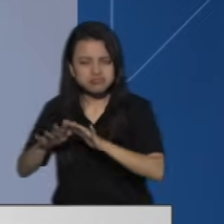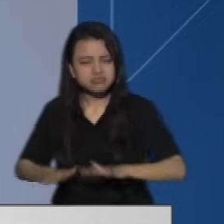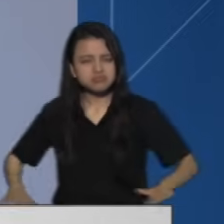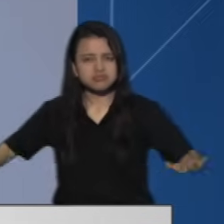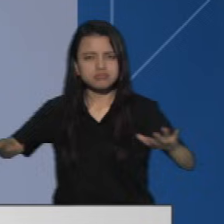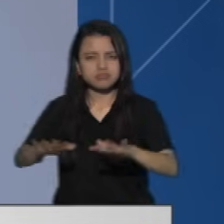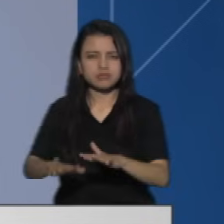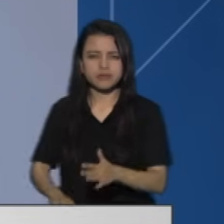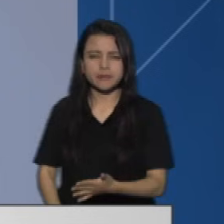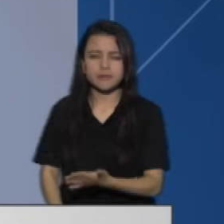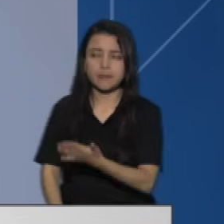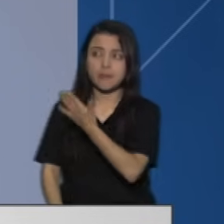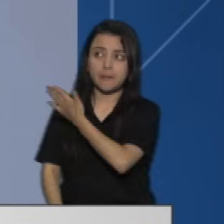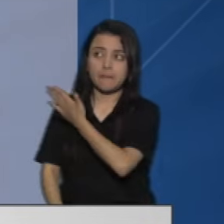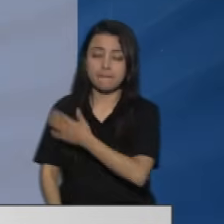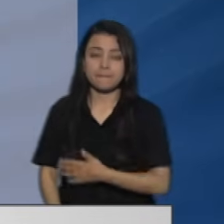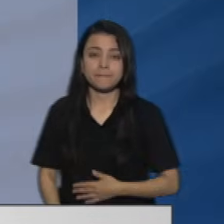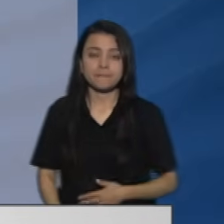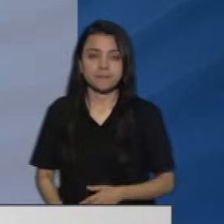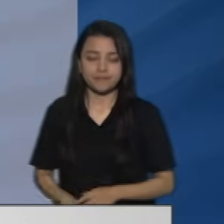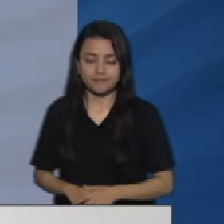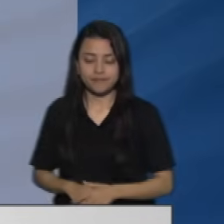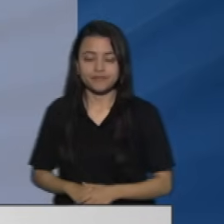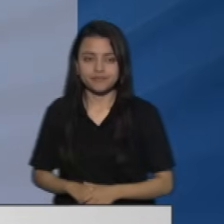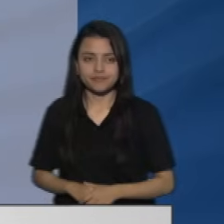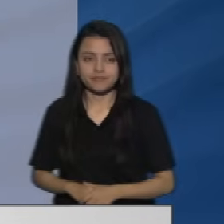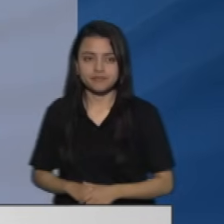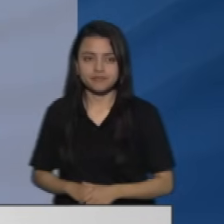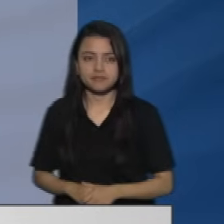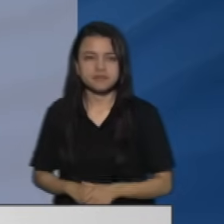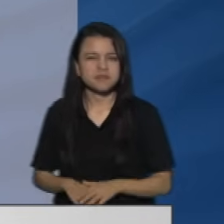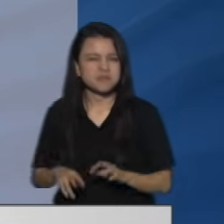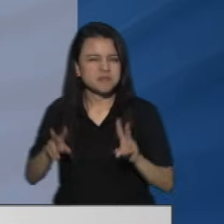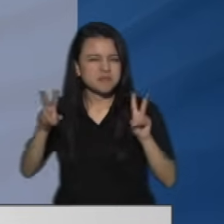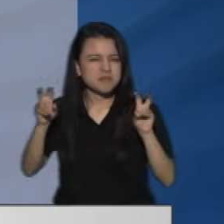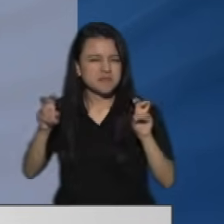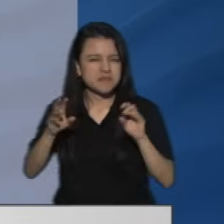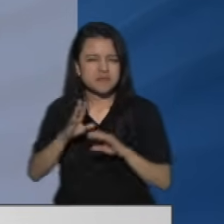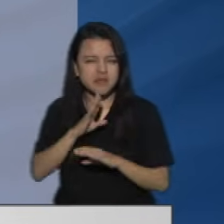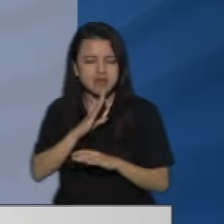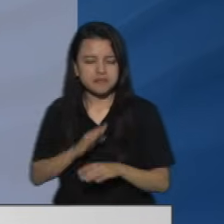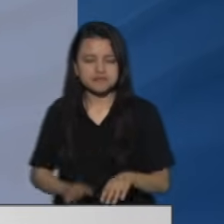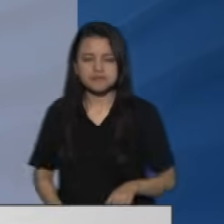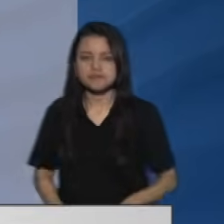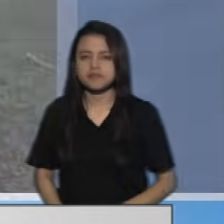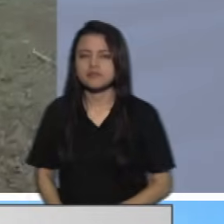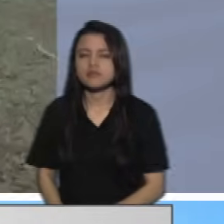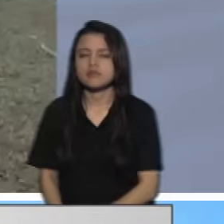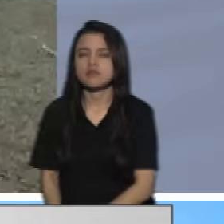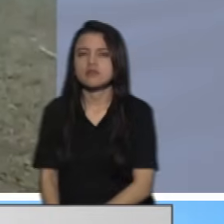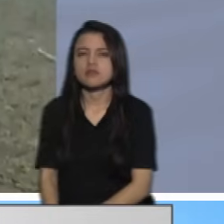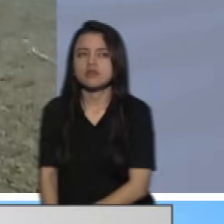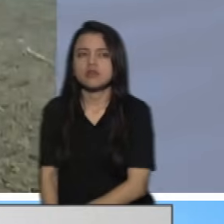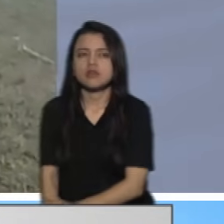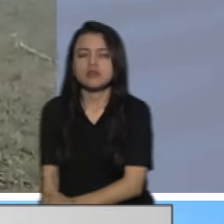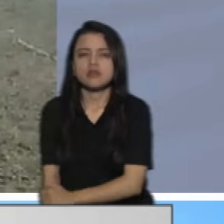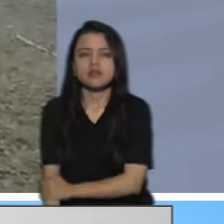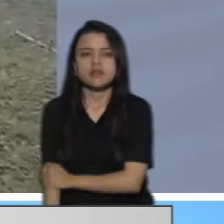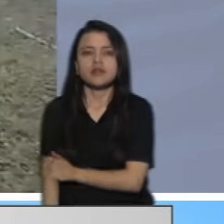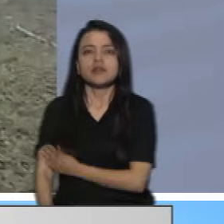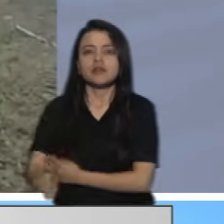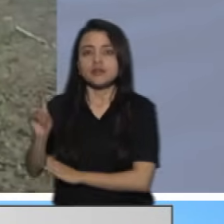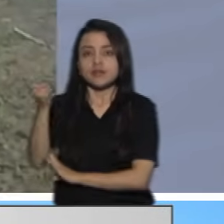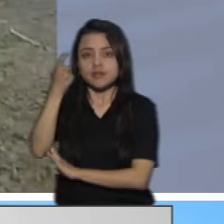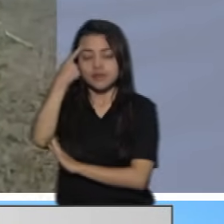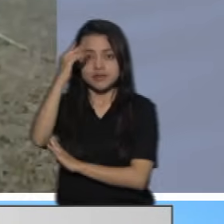y habló de las recompensas y los alias presuntos responsables en esta zona. La gobernación de